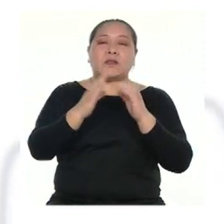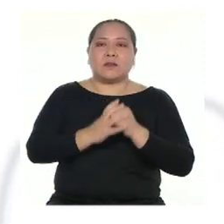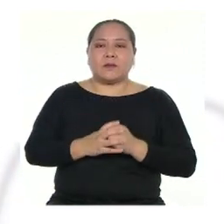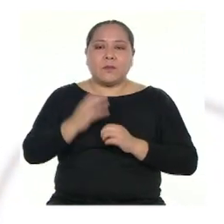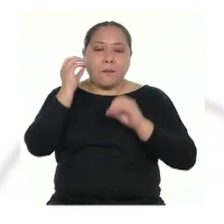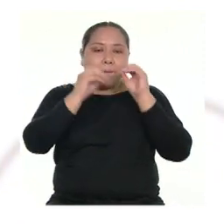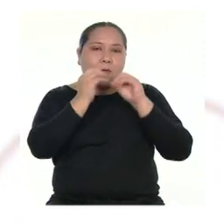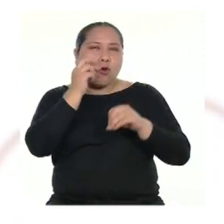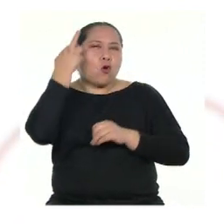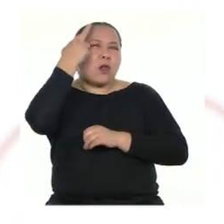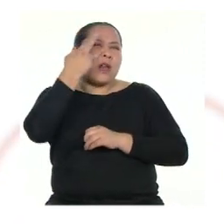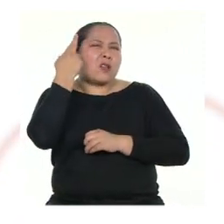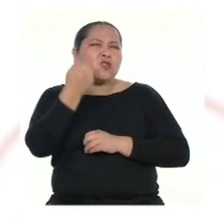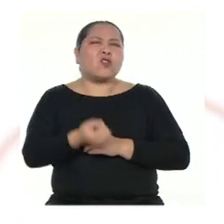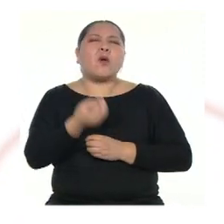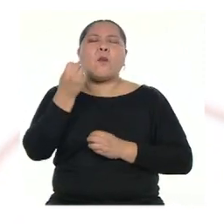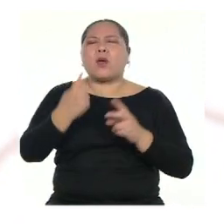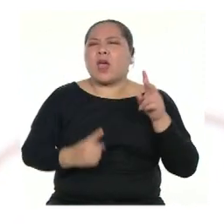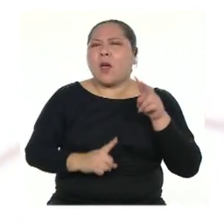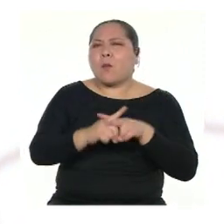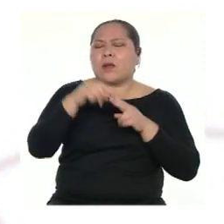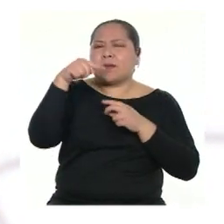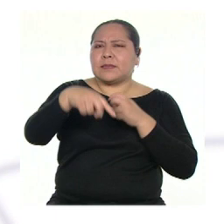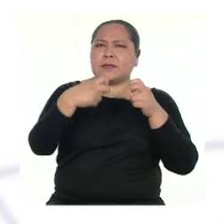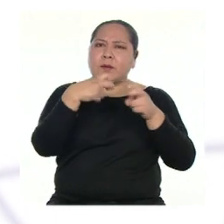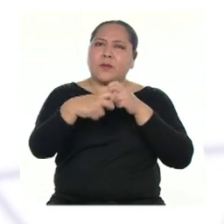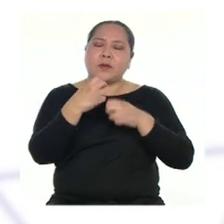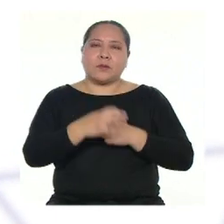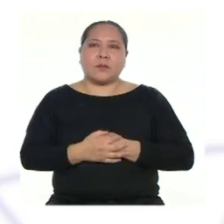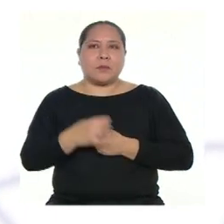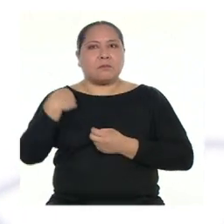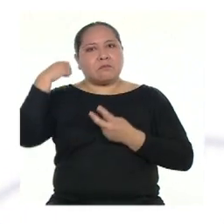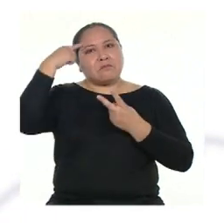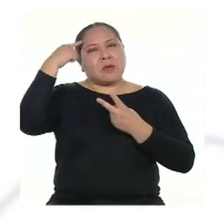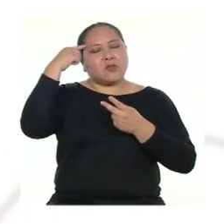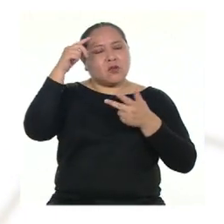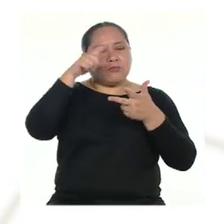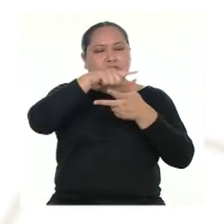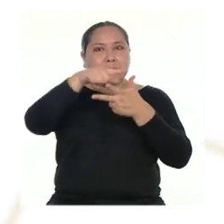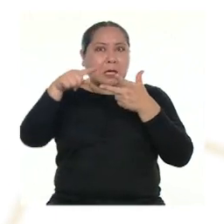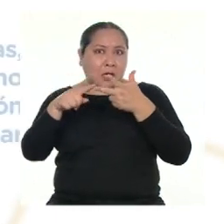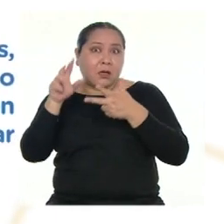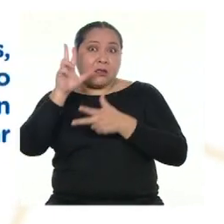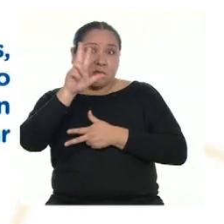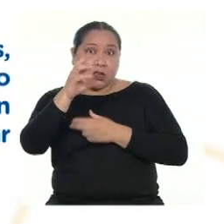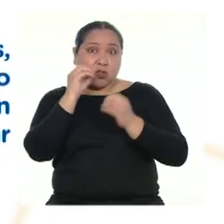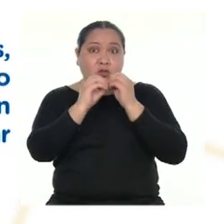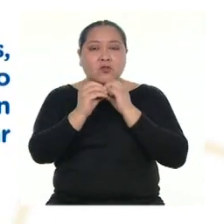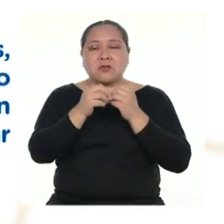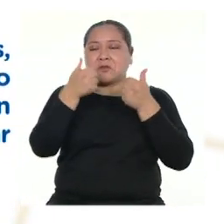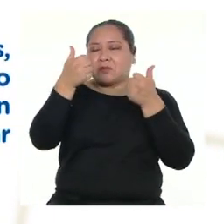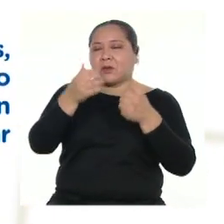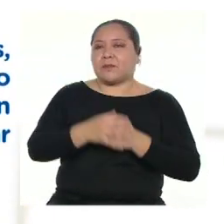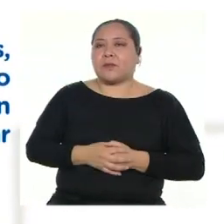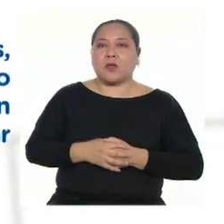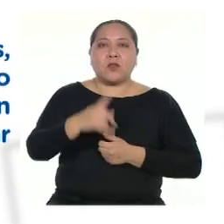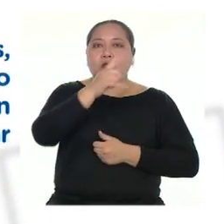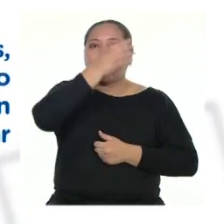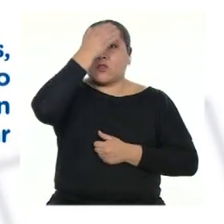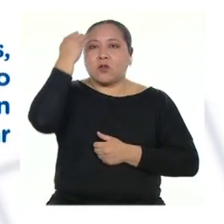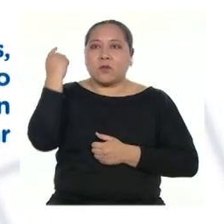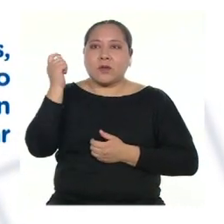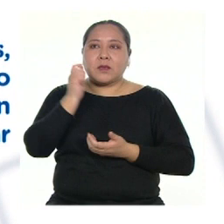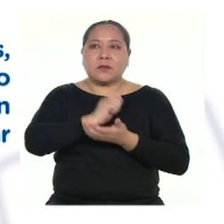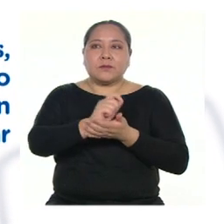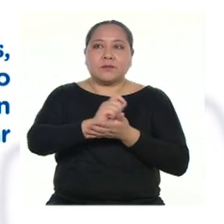o consecuencias del problema. Por ahora, creo que 3 alternativas es un buen comienzo. No olvides revisar todo lo